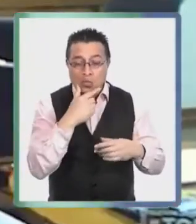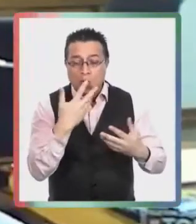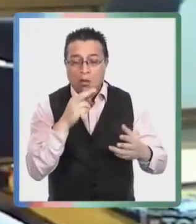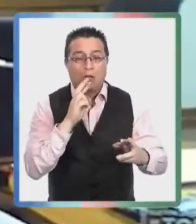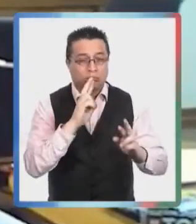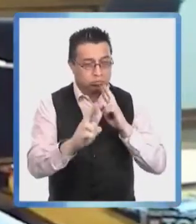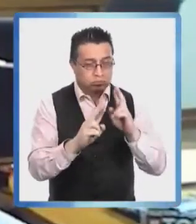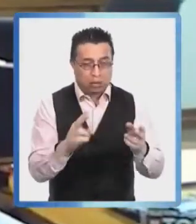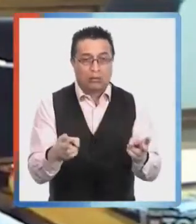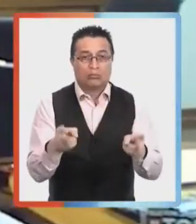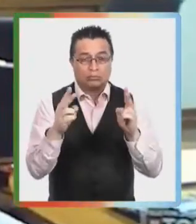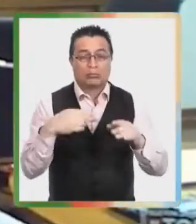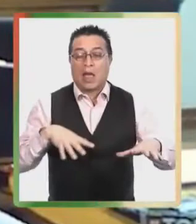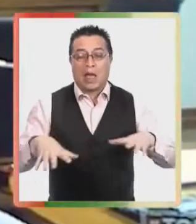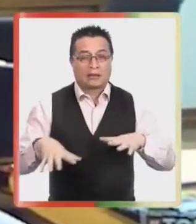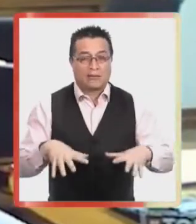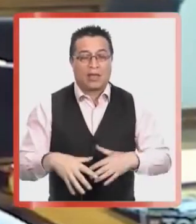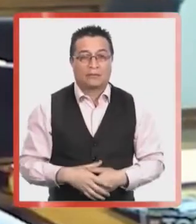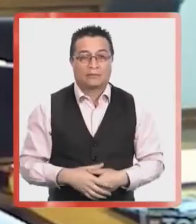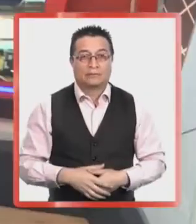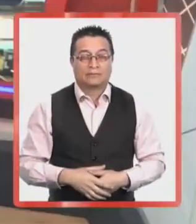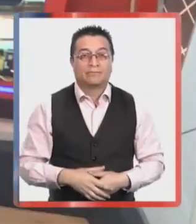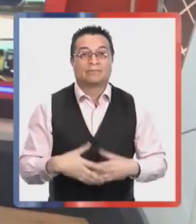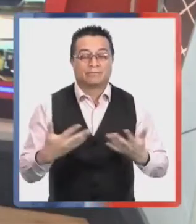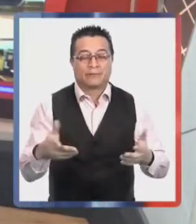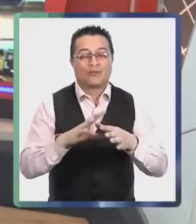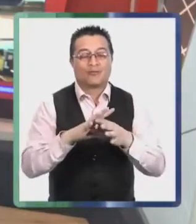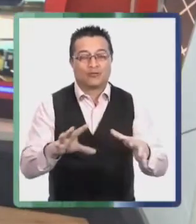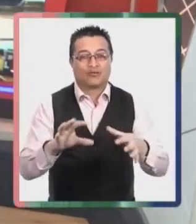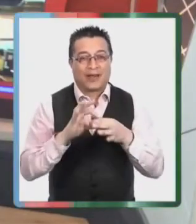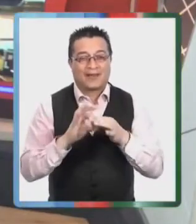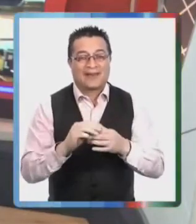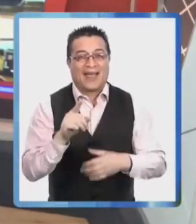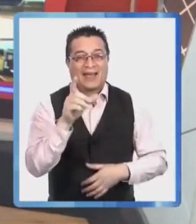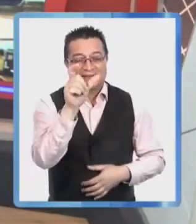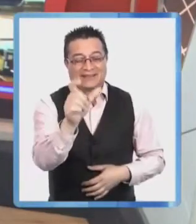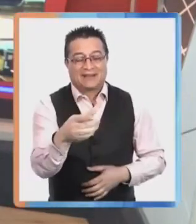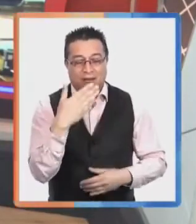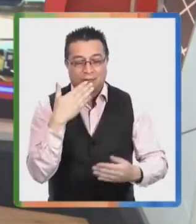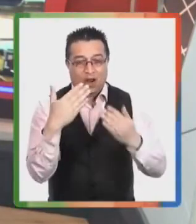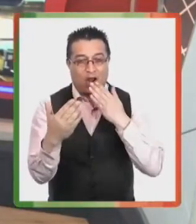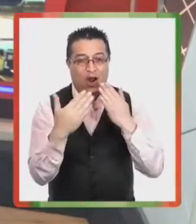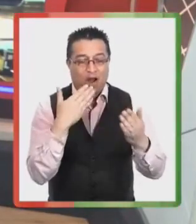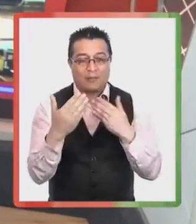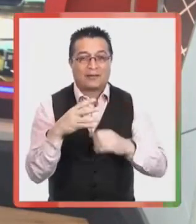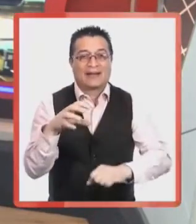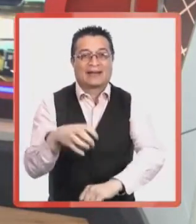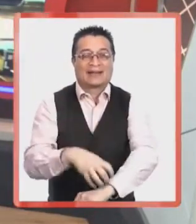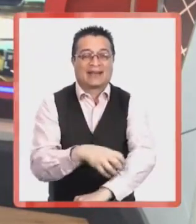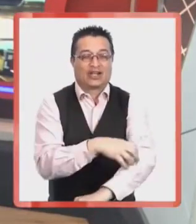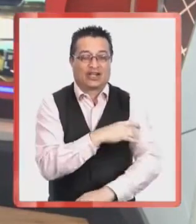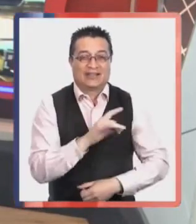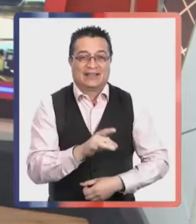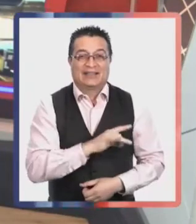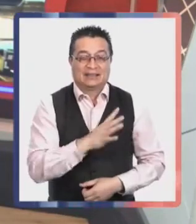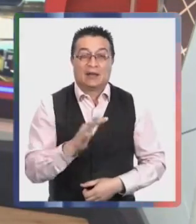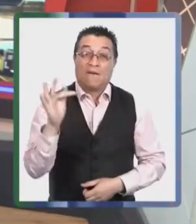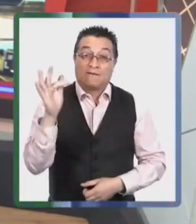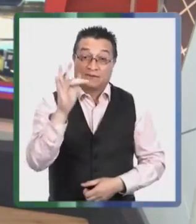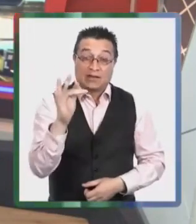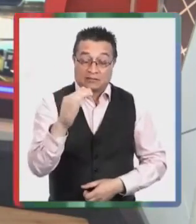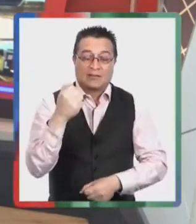inquietud o duda que tengan respecto a nuestra actividad ademir domizzi muchísimas gracias por conversar con las regiones del país